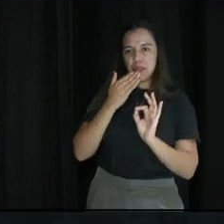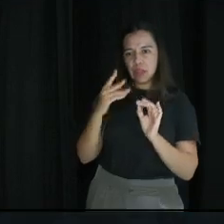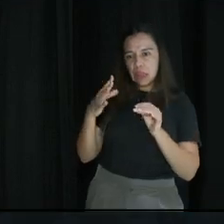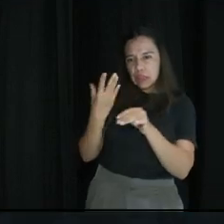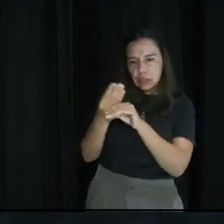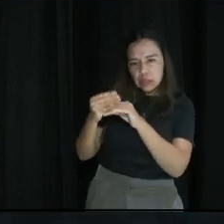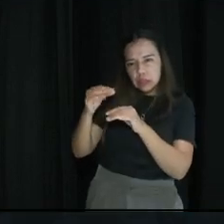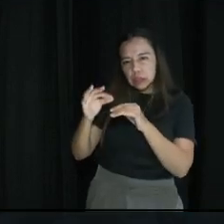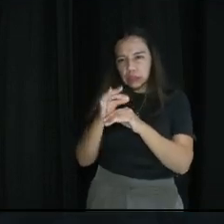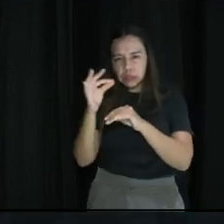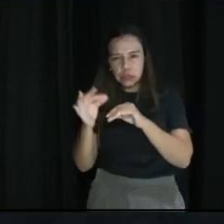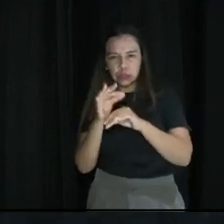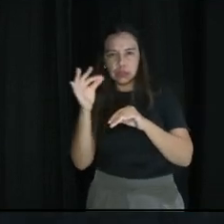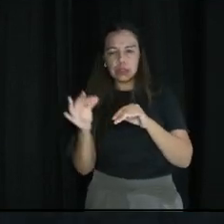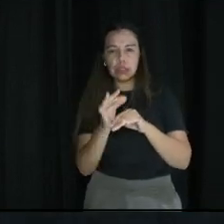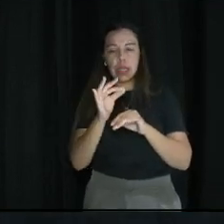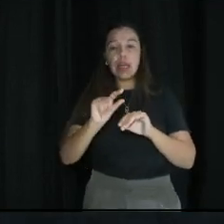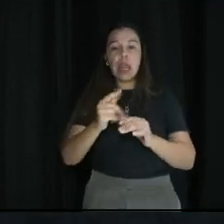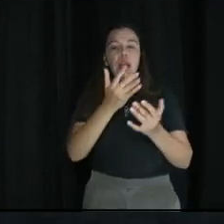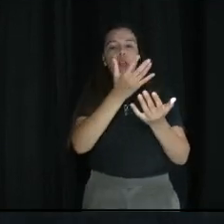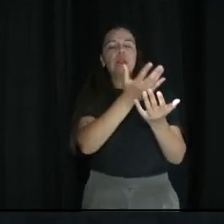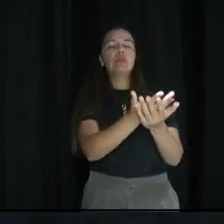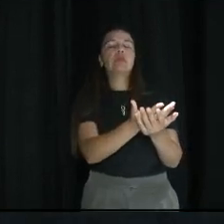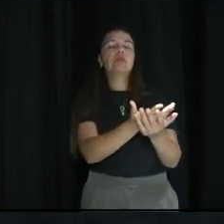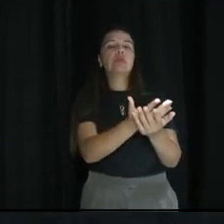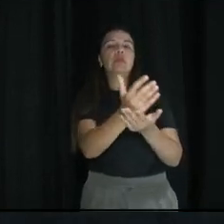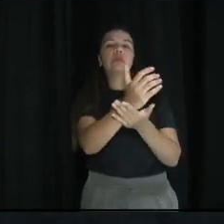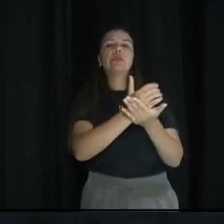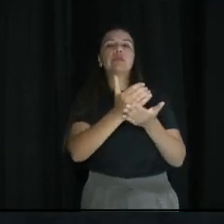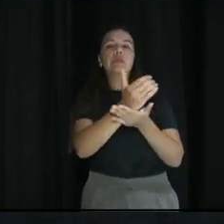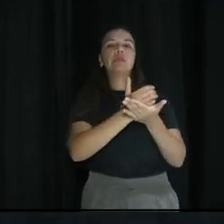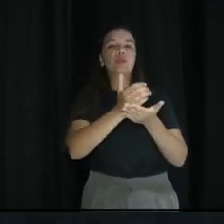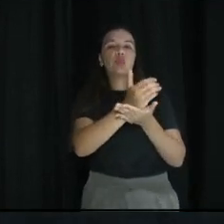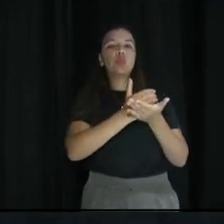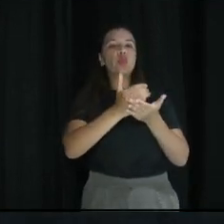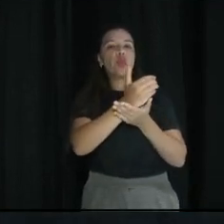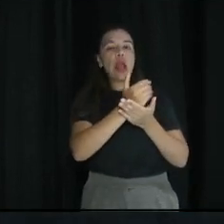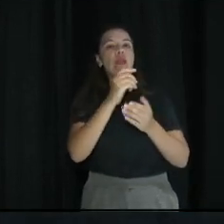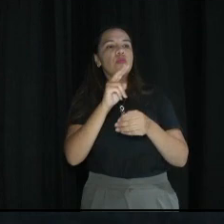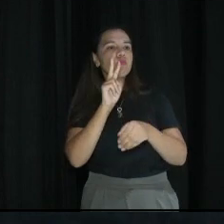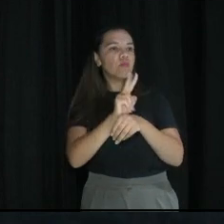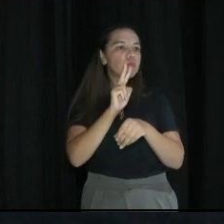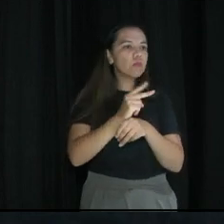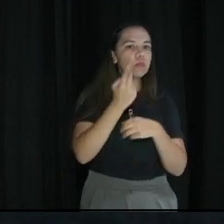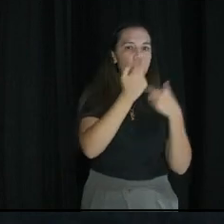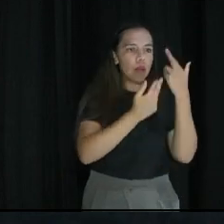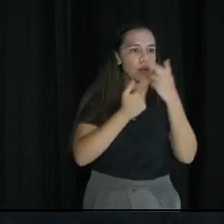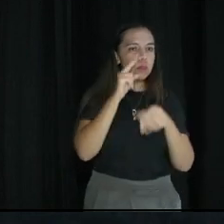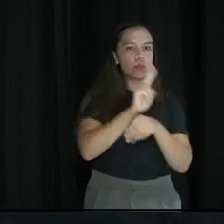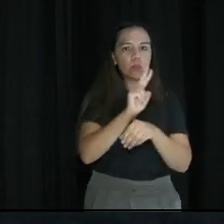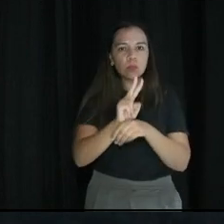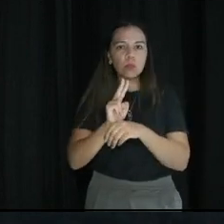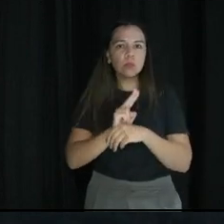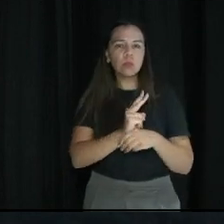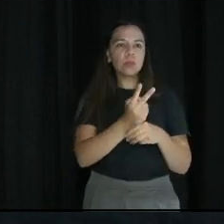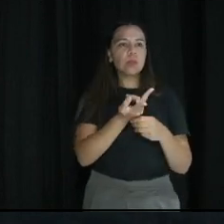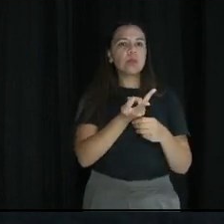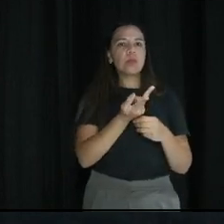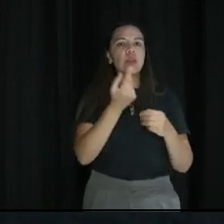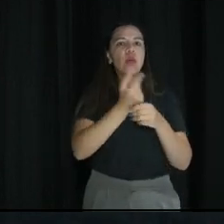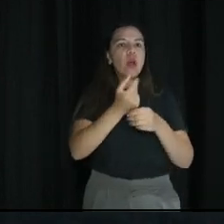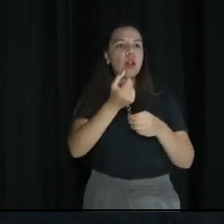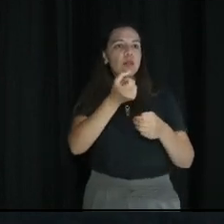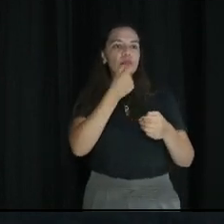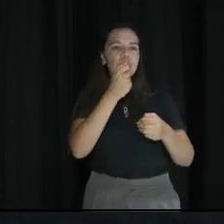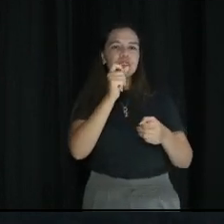esto, pues el posoperatorio está realizando las curaciones, está realizando la